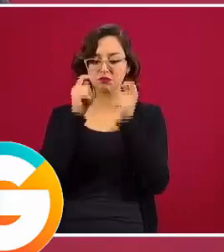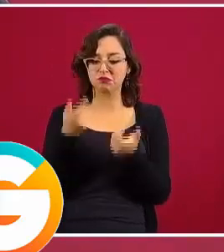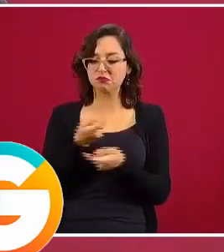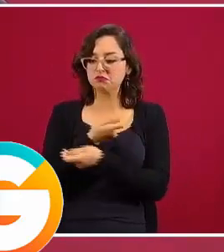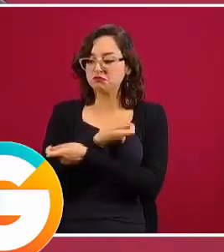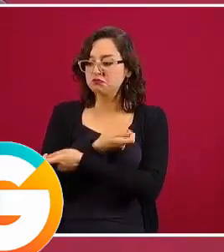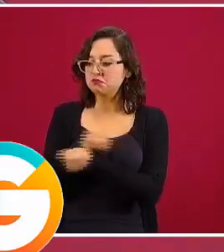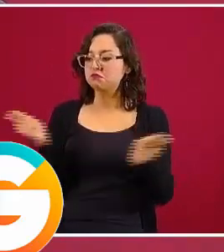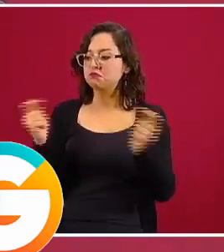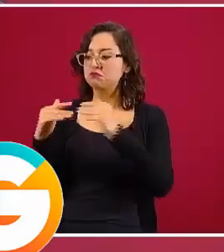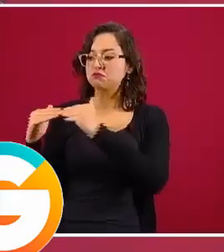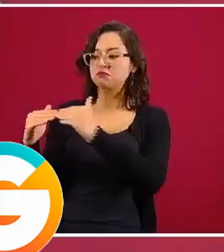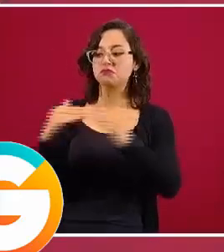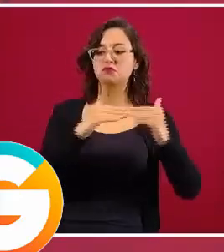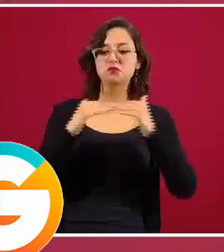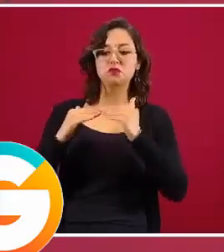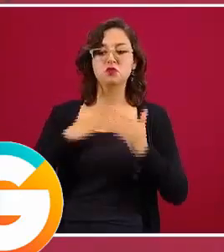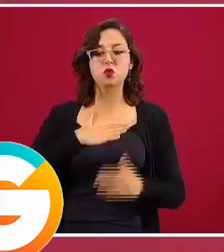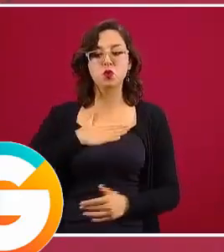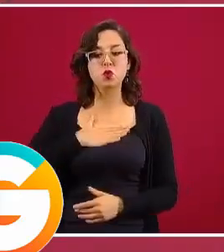y siempre con justicia.